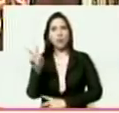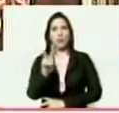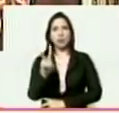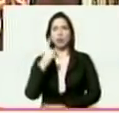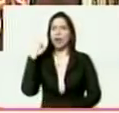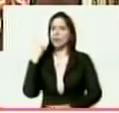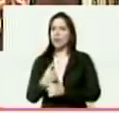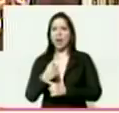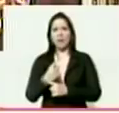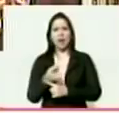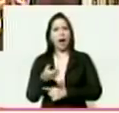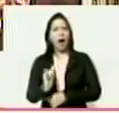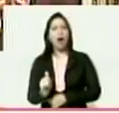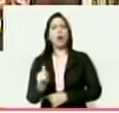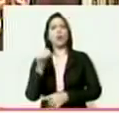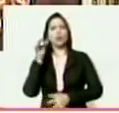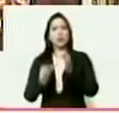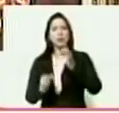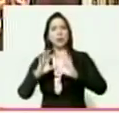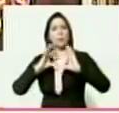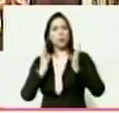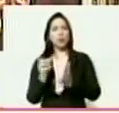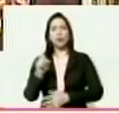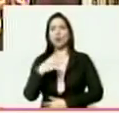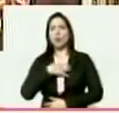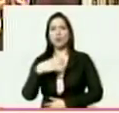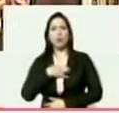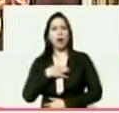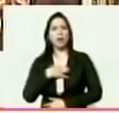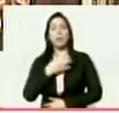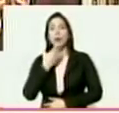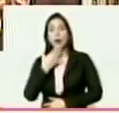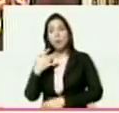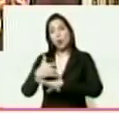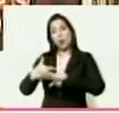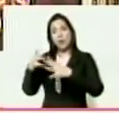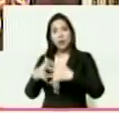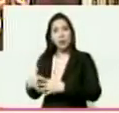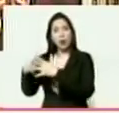haber justicia en este mundo. No puede ser que el gobierno de Estados Unidos